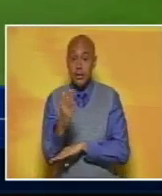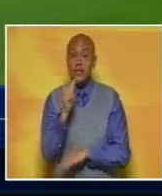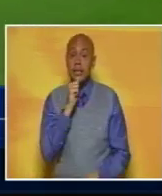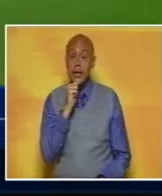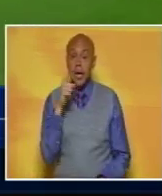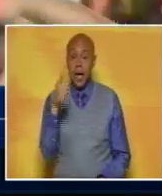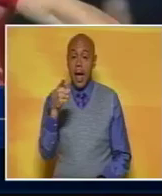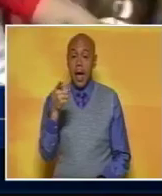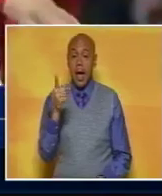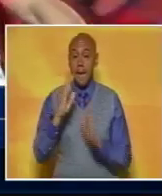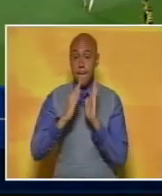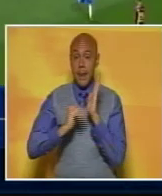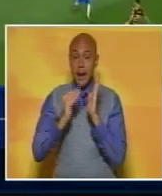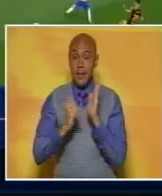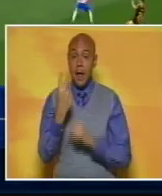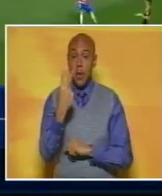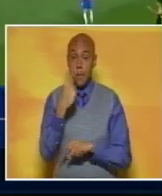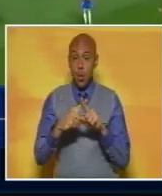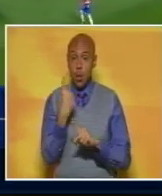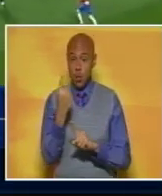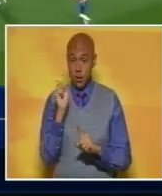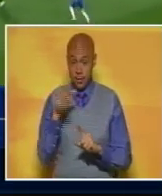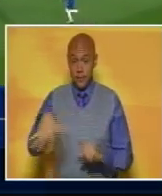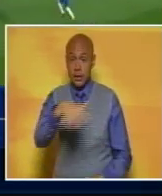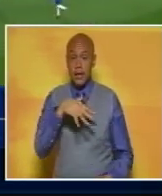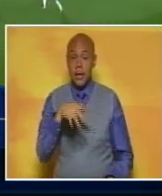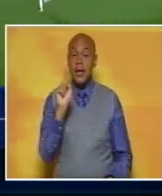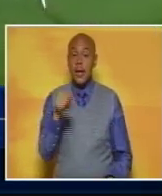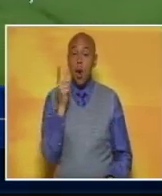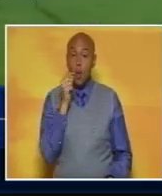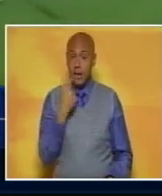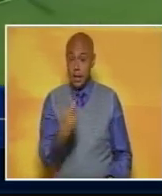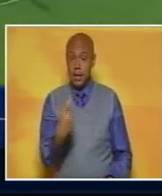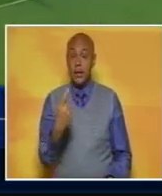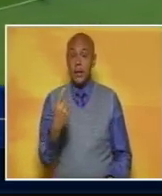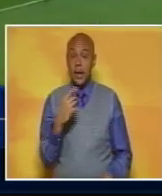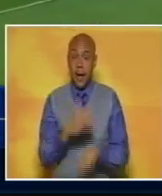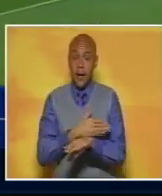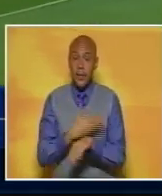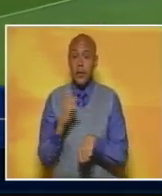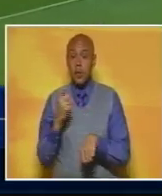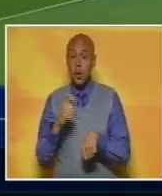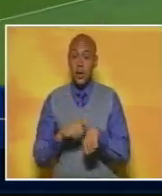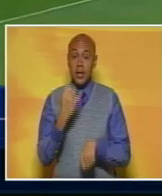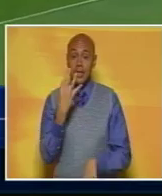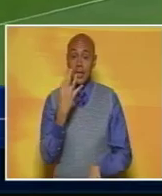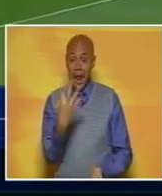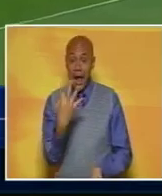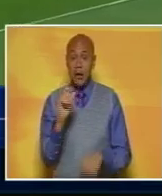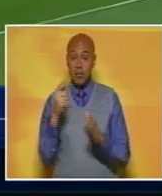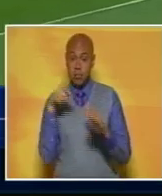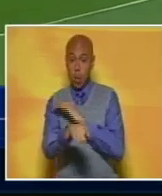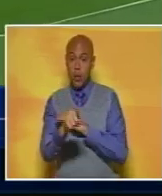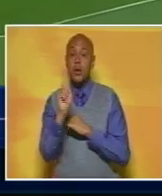al Valencia 2-1 en el nuevo Los Cármenes. Roberto Soldado adelantó al cuadro andaluz al minuto 3, mientras que Rodrigo Moreno igualó las